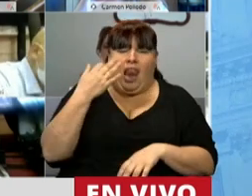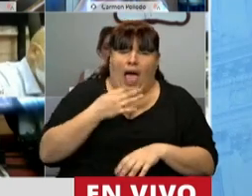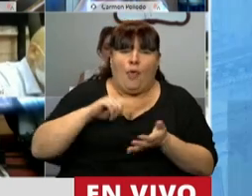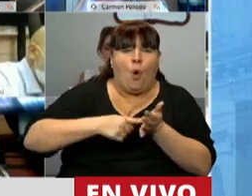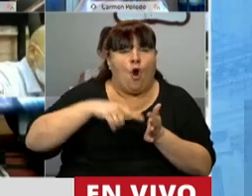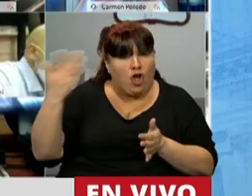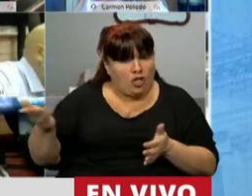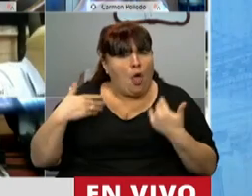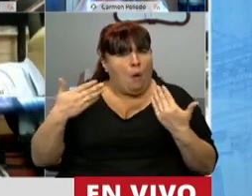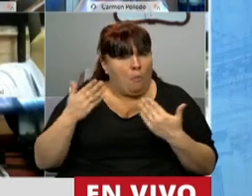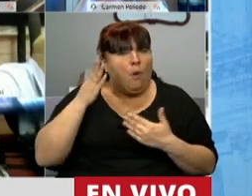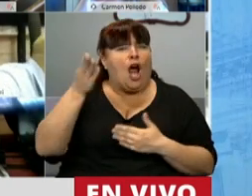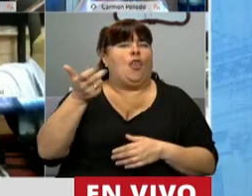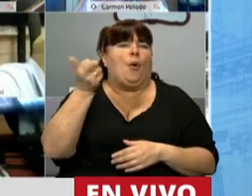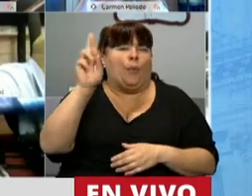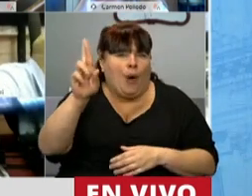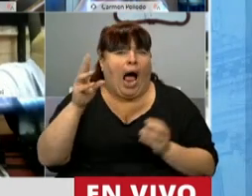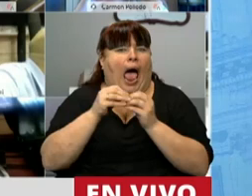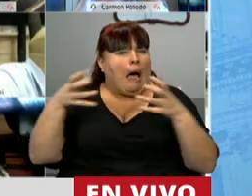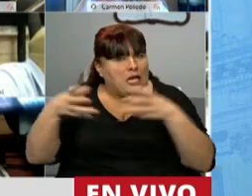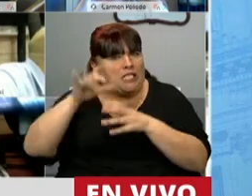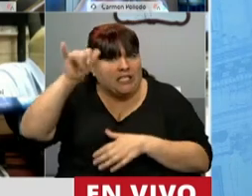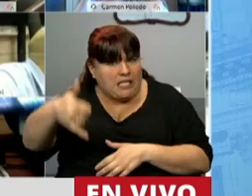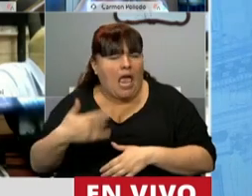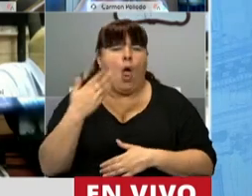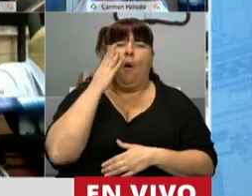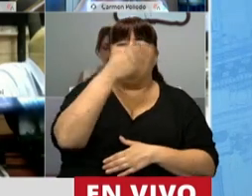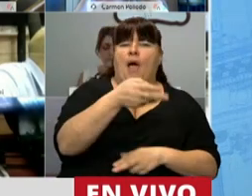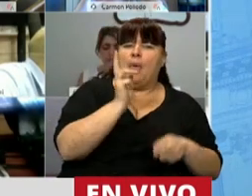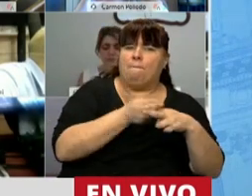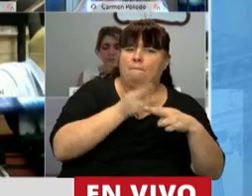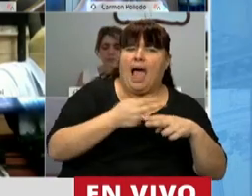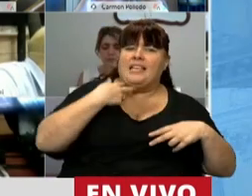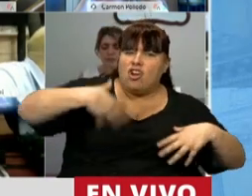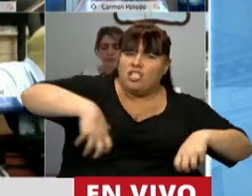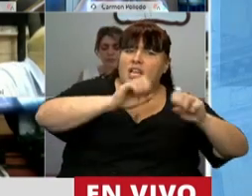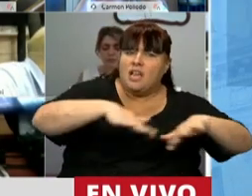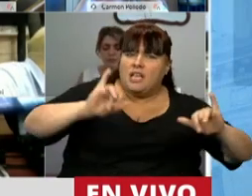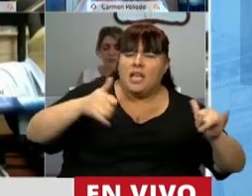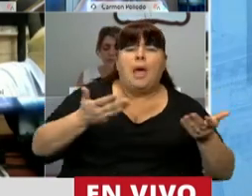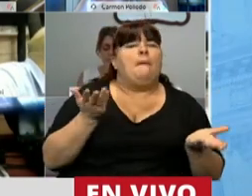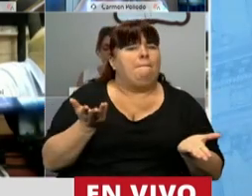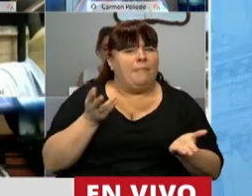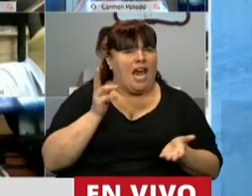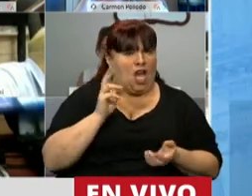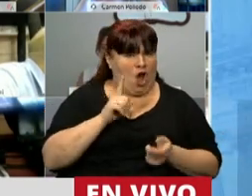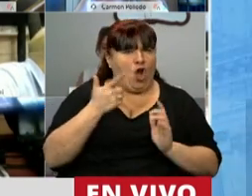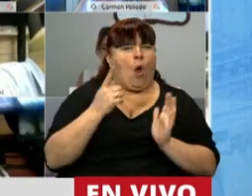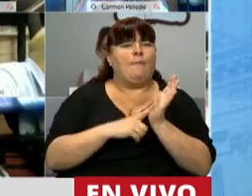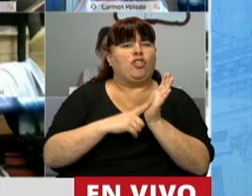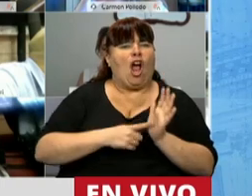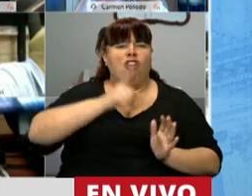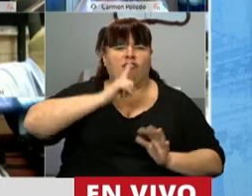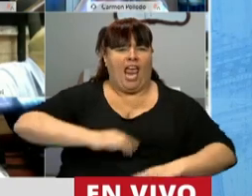los bonaerenses podemos ir a los bares con nuestros amigos, podemos ir a las plazas con nuestros hijos, pero no tenemos un